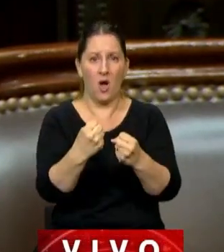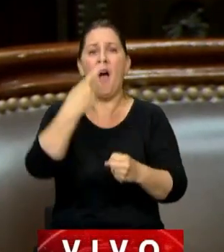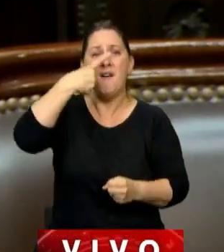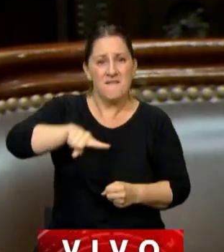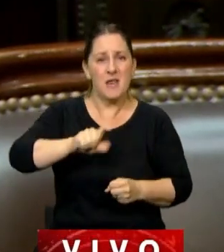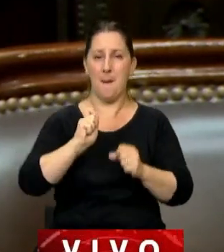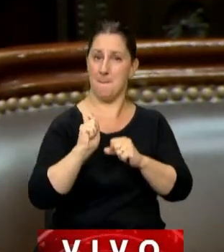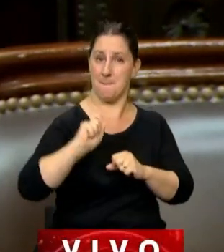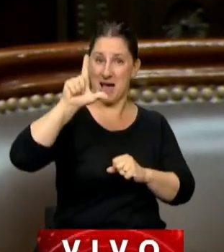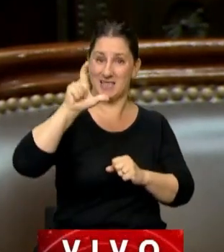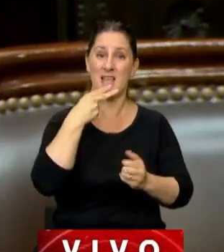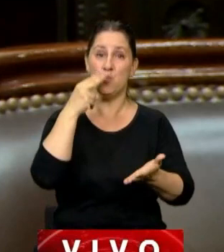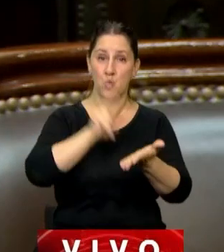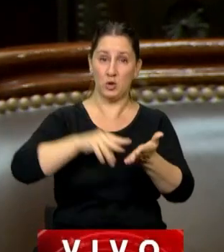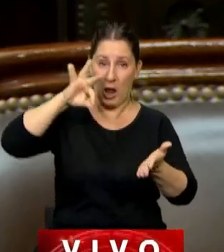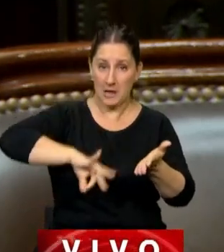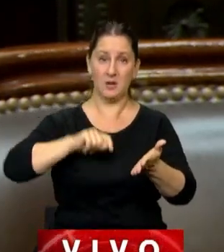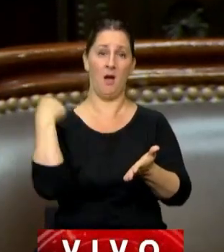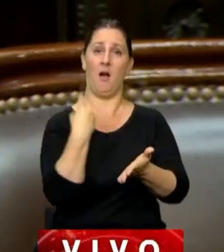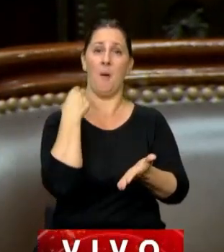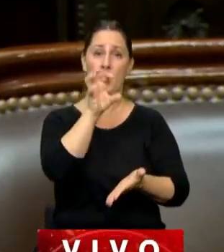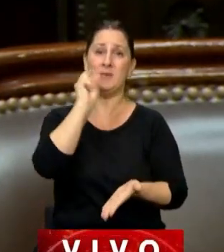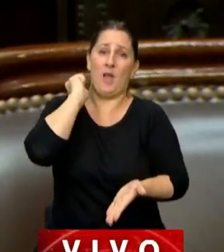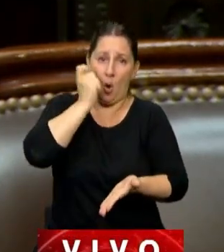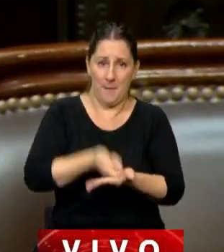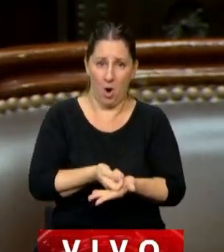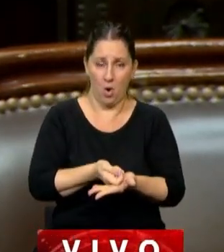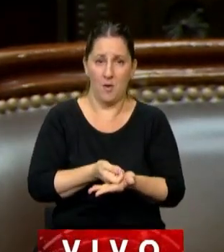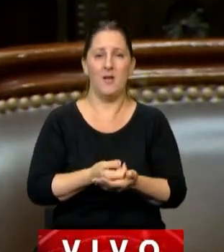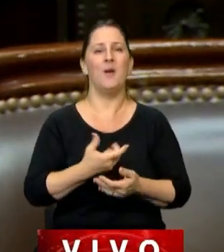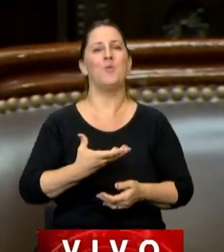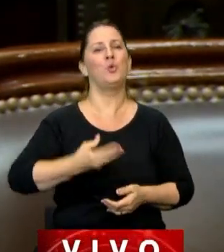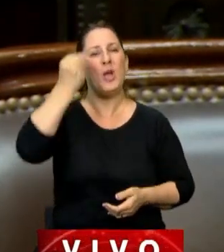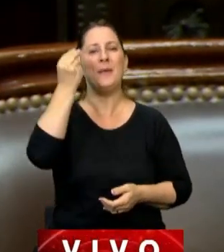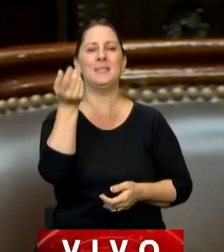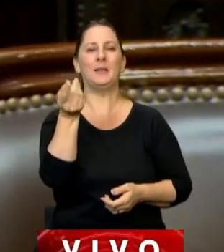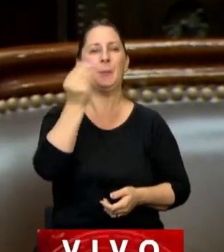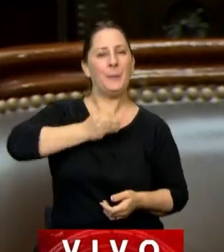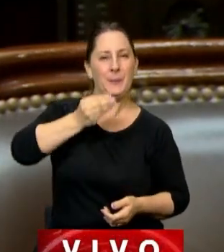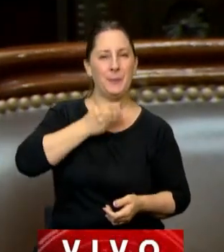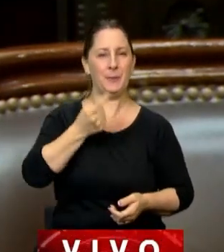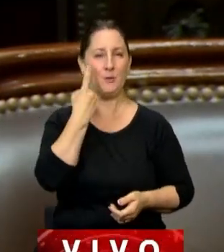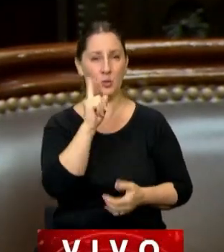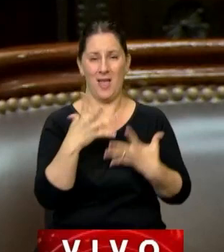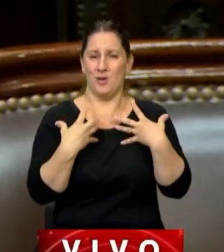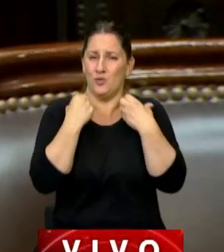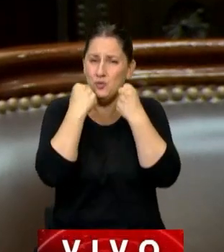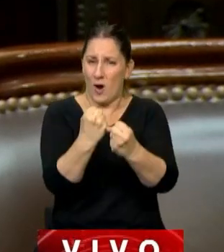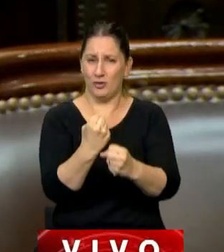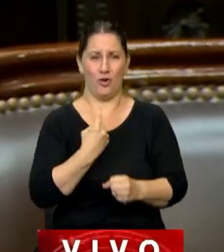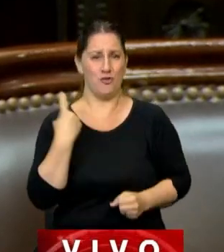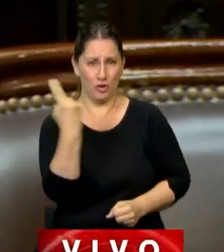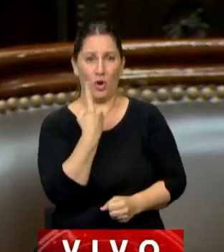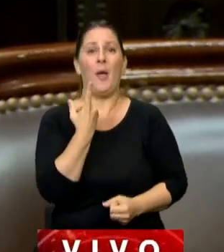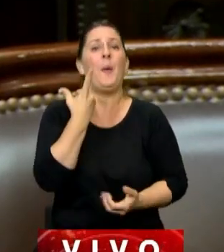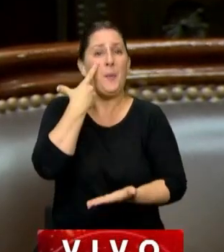pagando el incremento del impuesto a las ganancias. Es decir, que lo que muchas veces pasa desapercibido del esfuerzo que terminamos haciendo